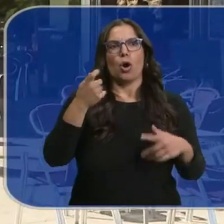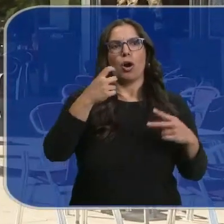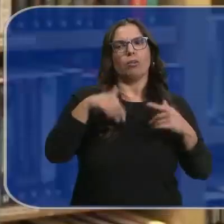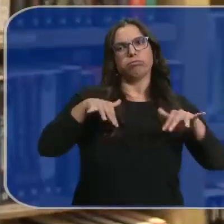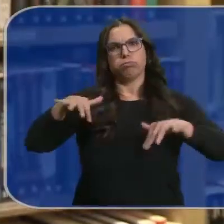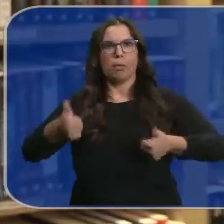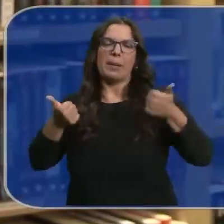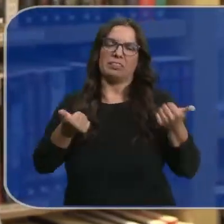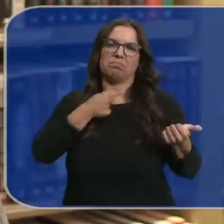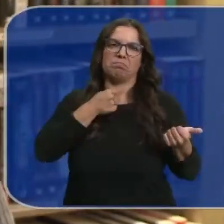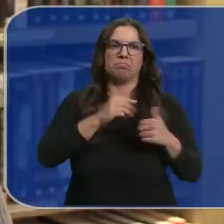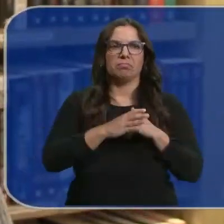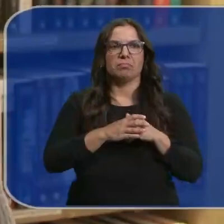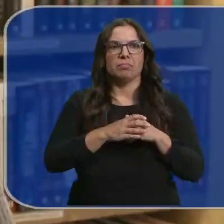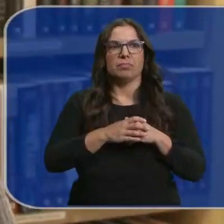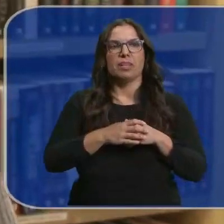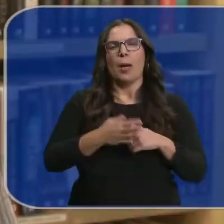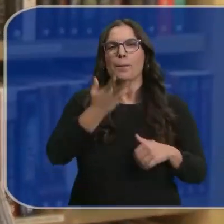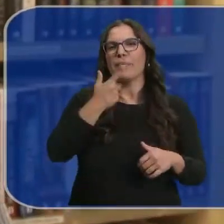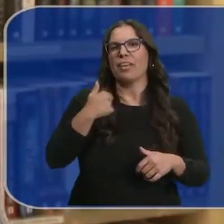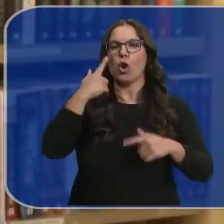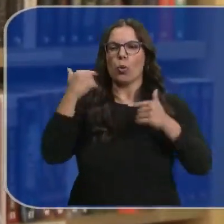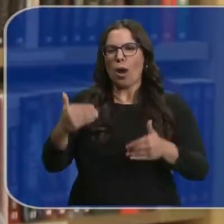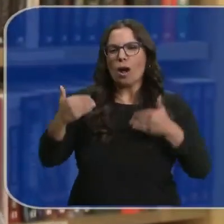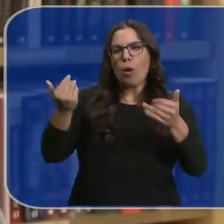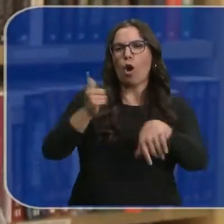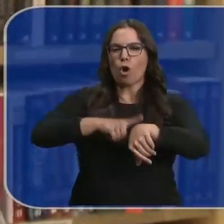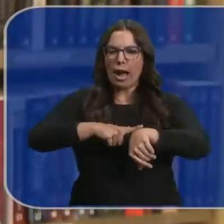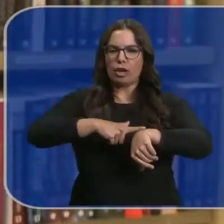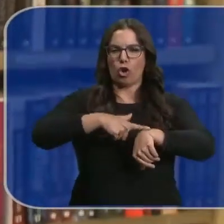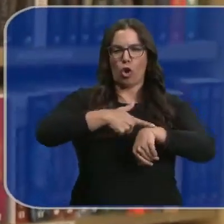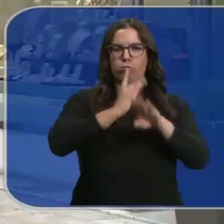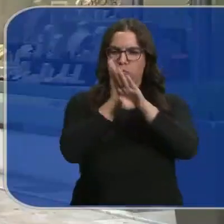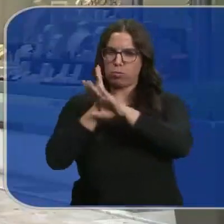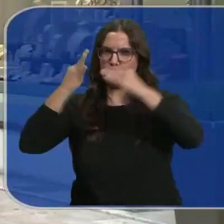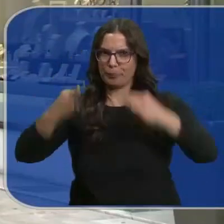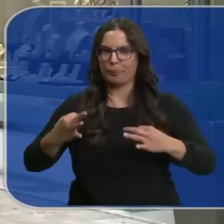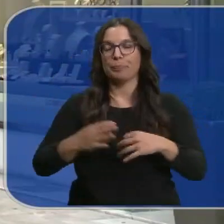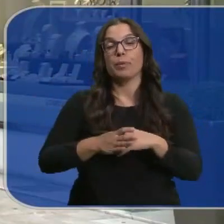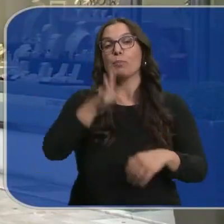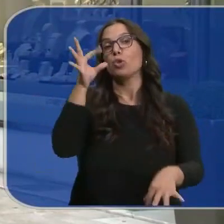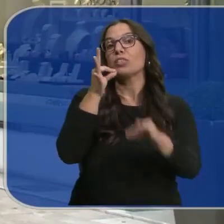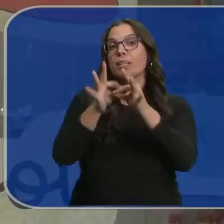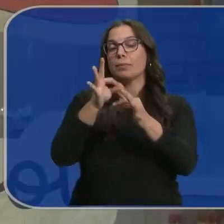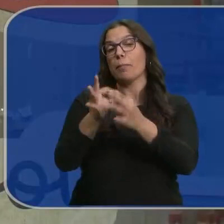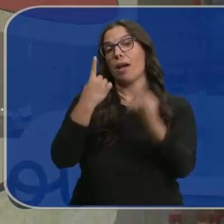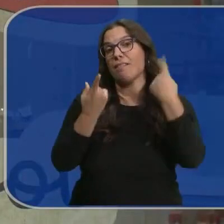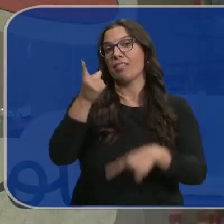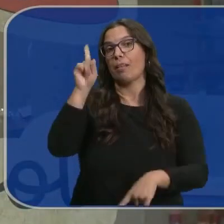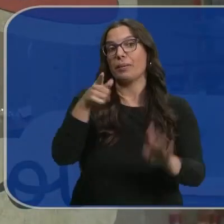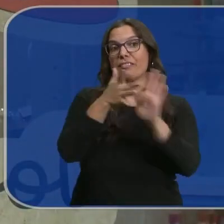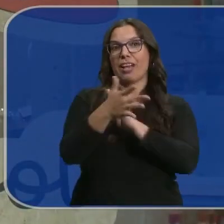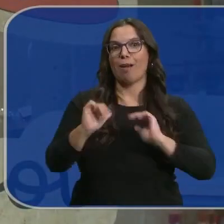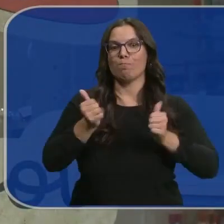tener un poco más de jaleo. Prefiero estar en la rutina y tener un horario, tener cosas fijas que hacer. Porque septiembre a veces también significa